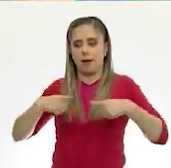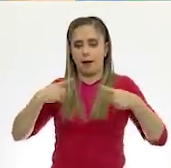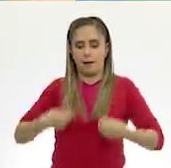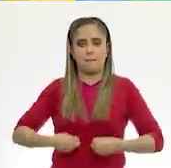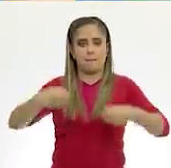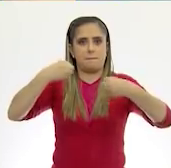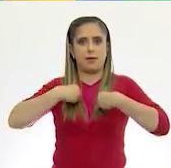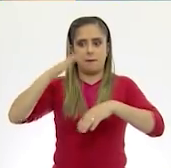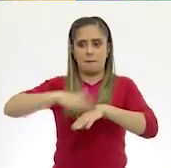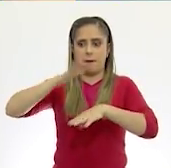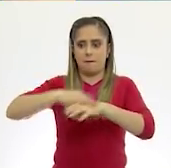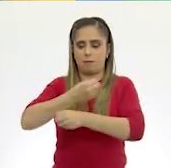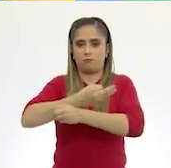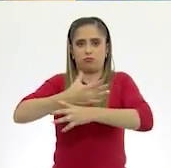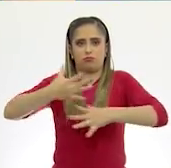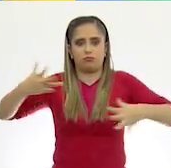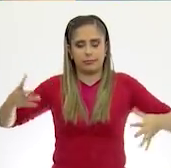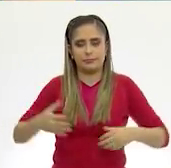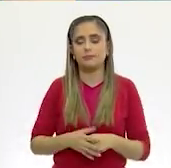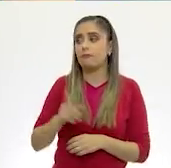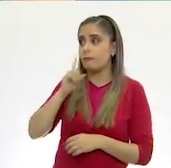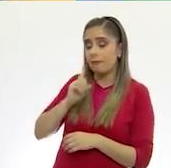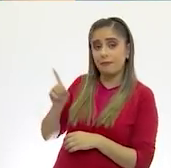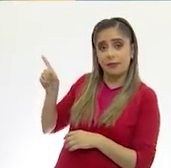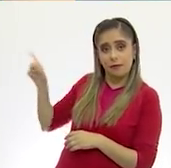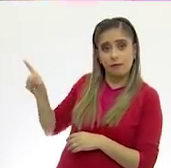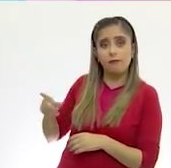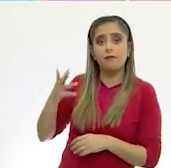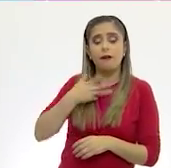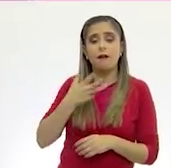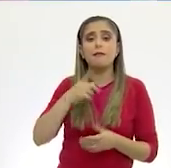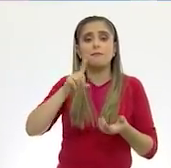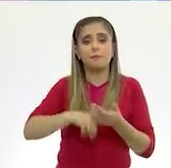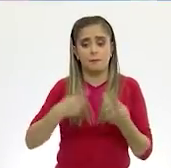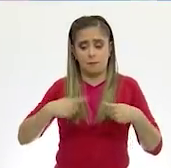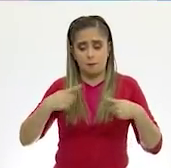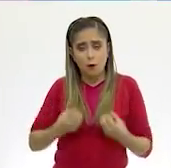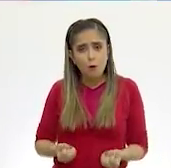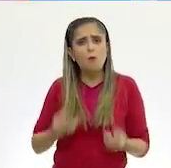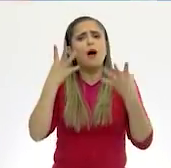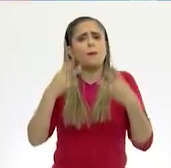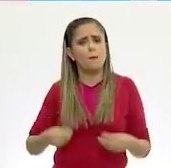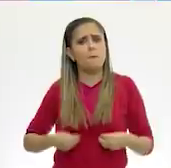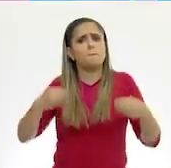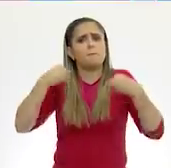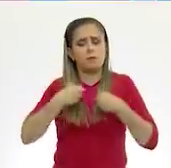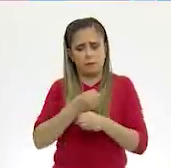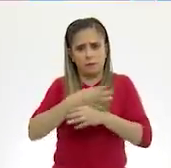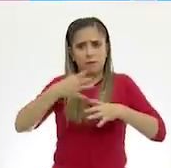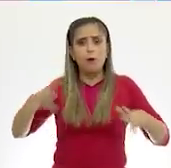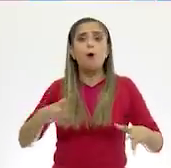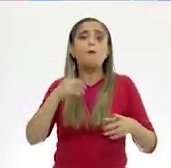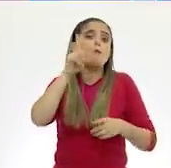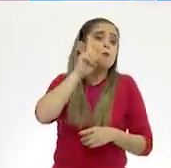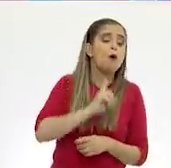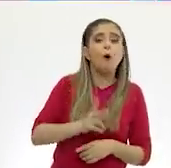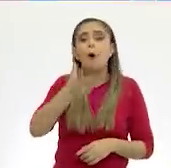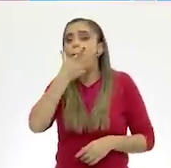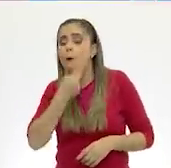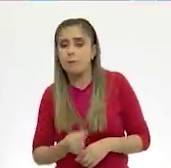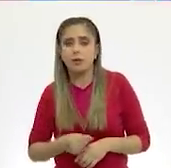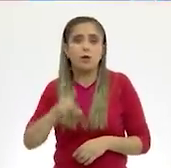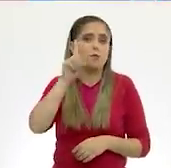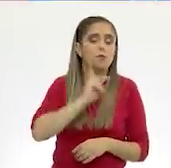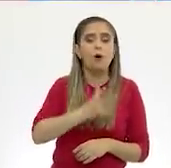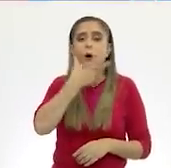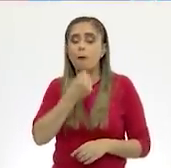gráfica, titulada Población Total por Sexo. Aquí los datos se representan por sexo, es decir, en mujeres